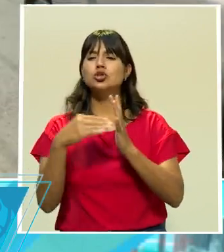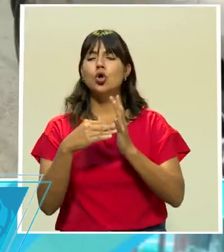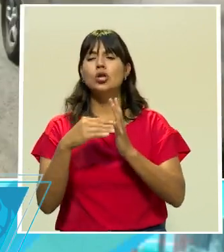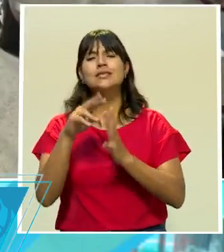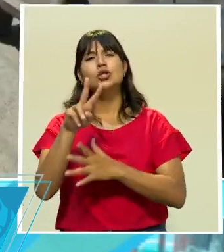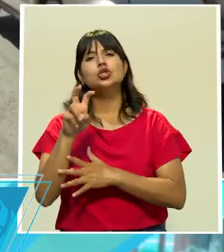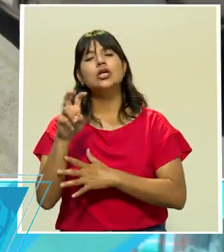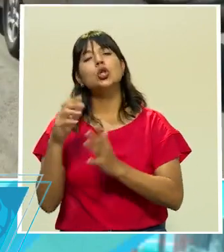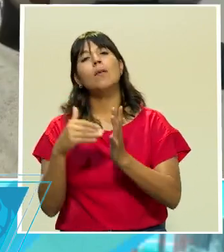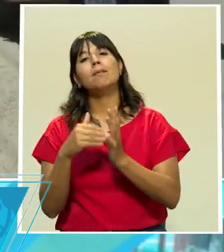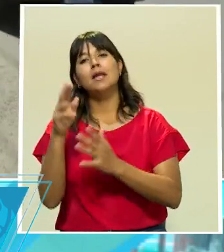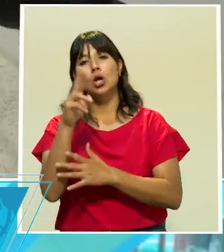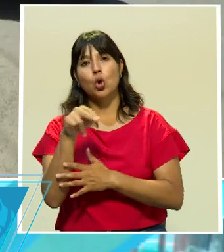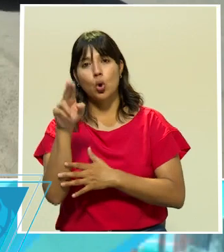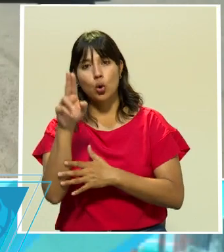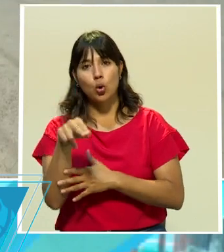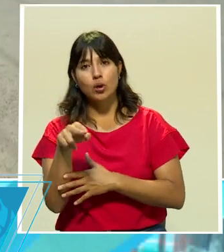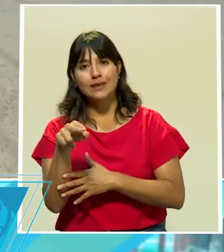4.200.000 colones,